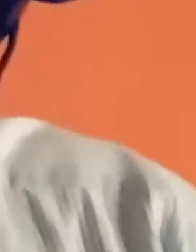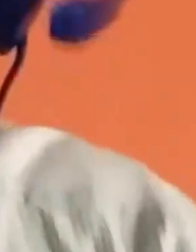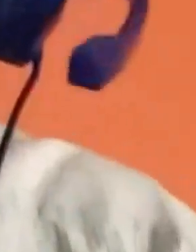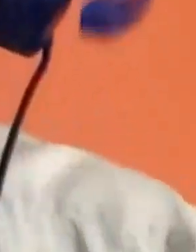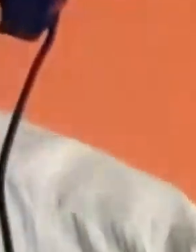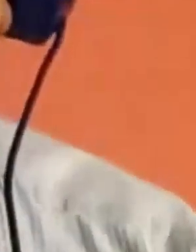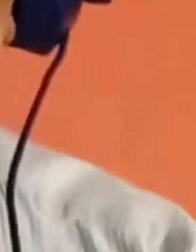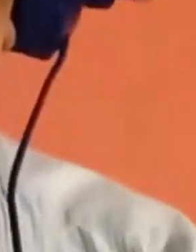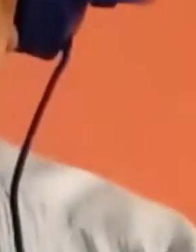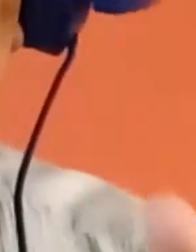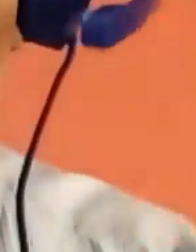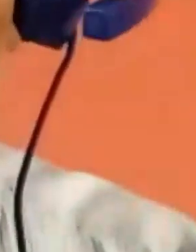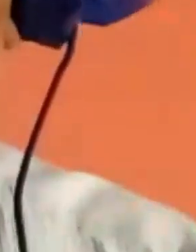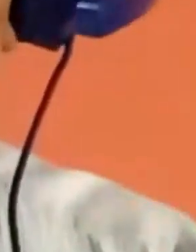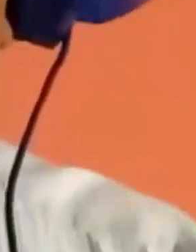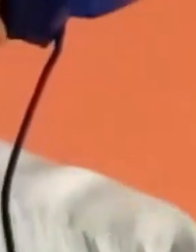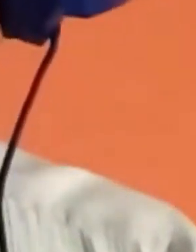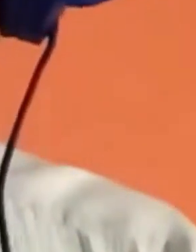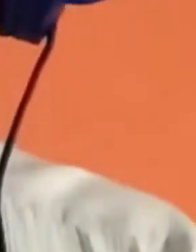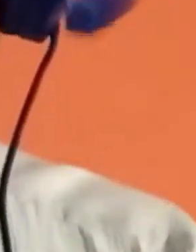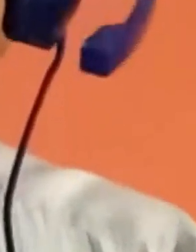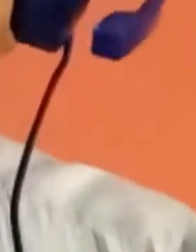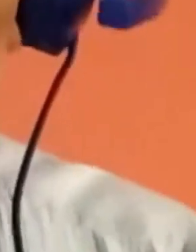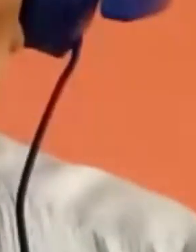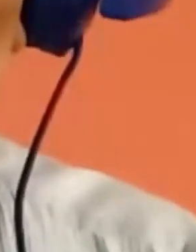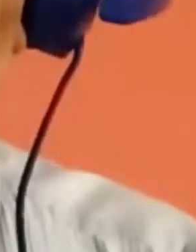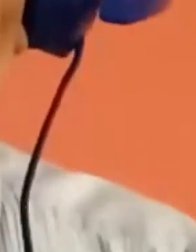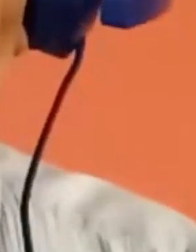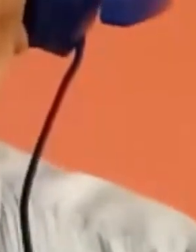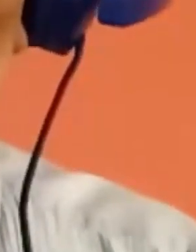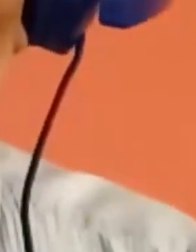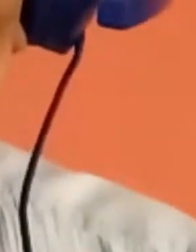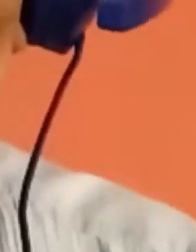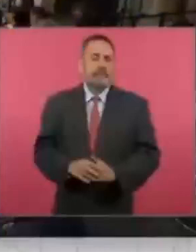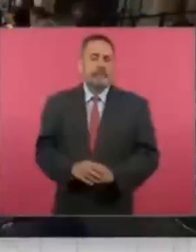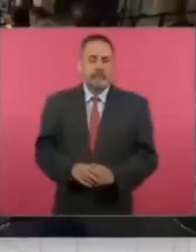tenemos por ahí las recomendaciones que hace el presidente. Por favor.